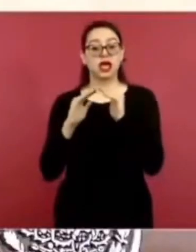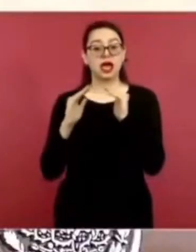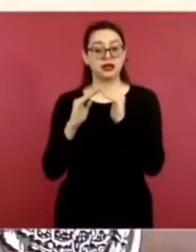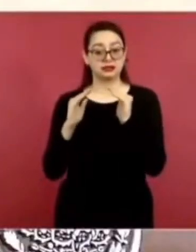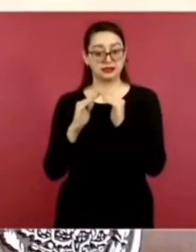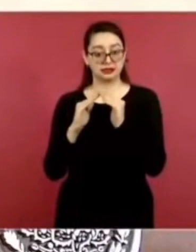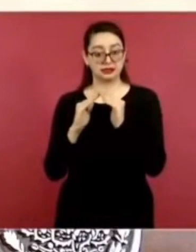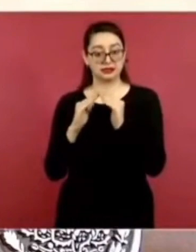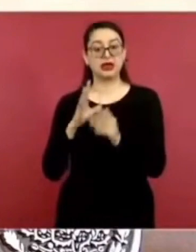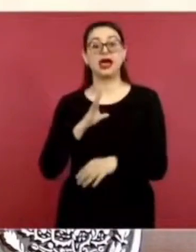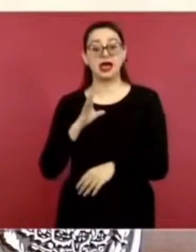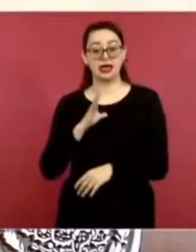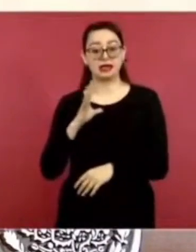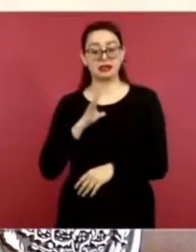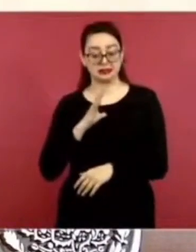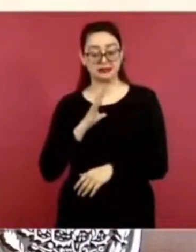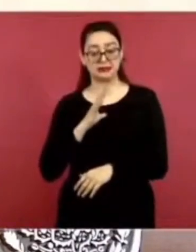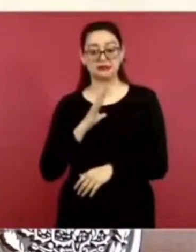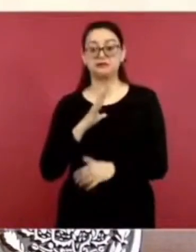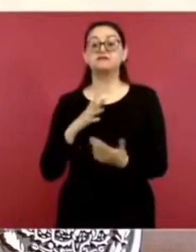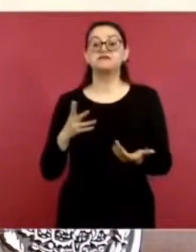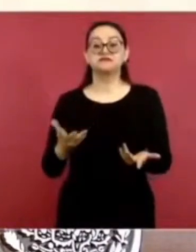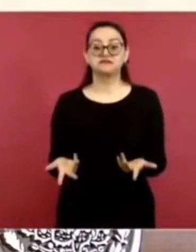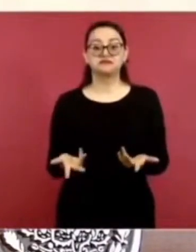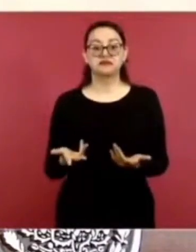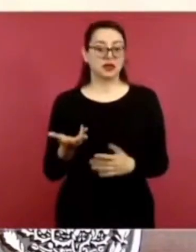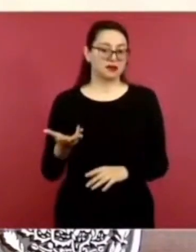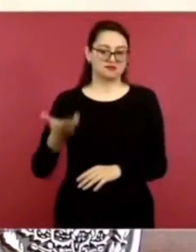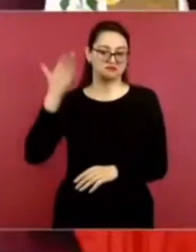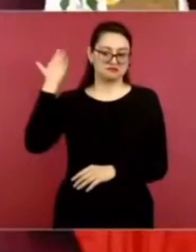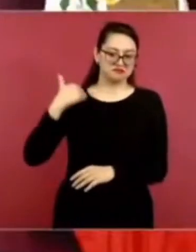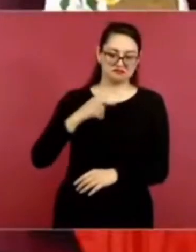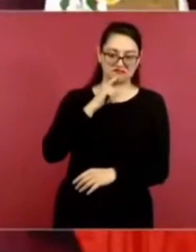hogares. Eso no sucedía antes.